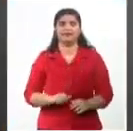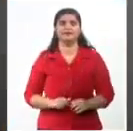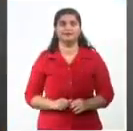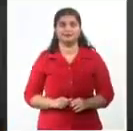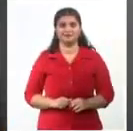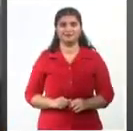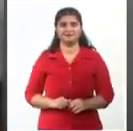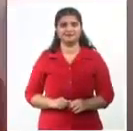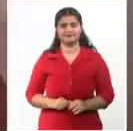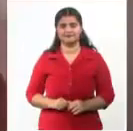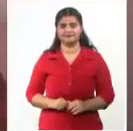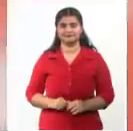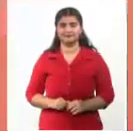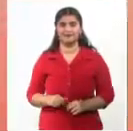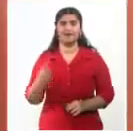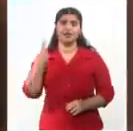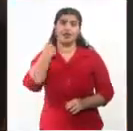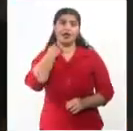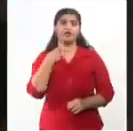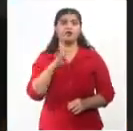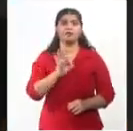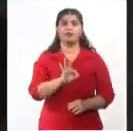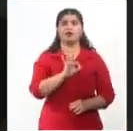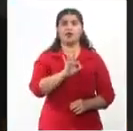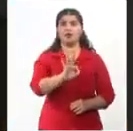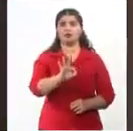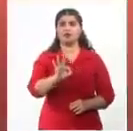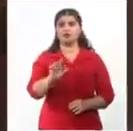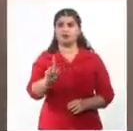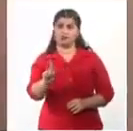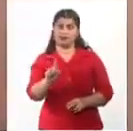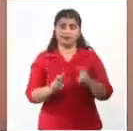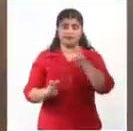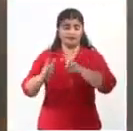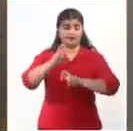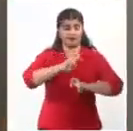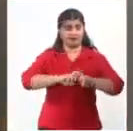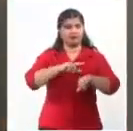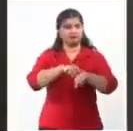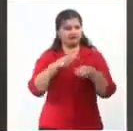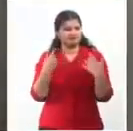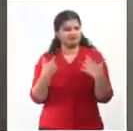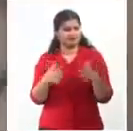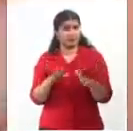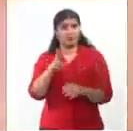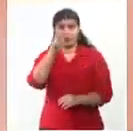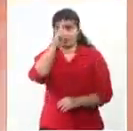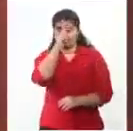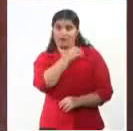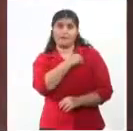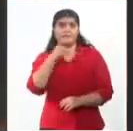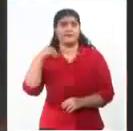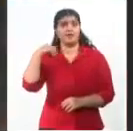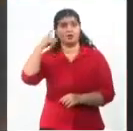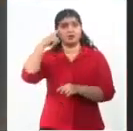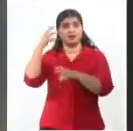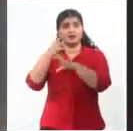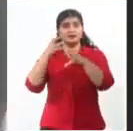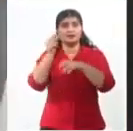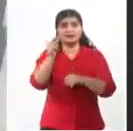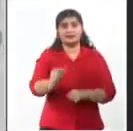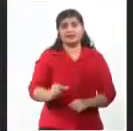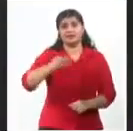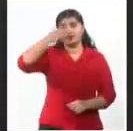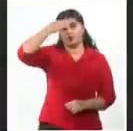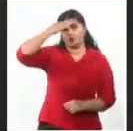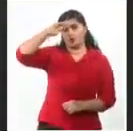Corría el año 1881 y tras largas investigaciones, el médico y científico cubano Carlos Juan Finlay daba